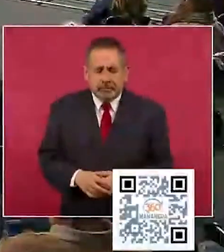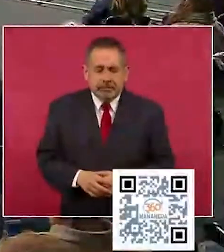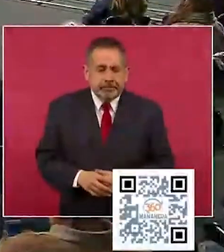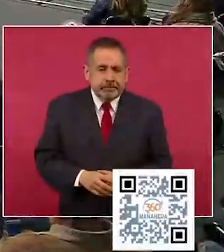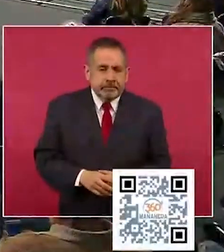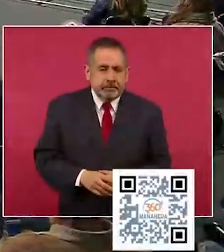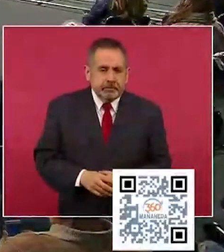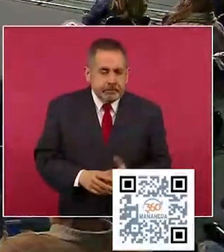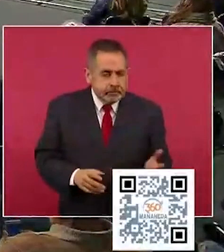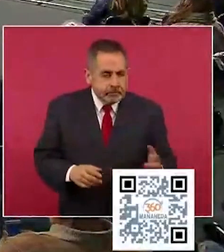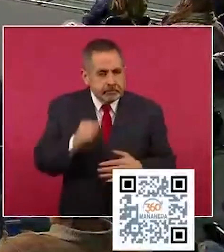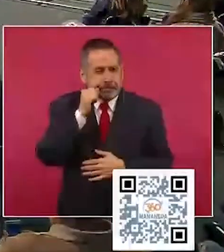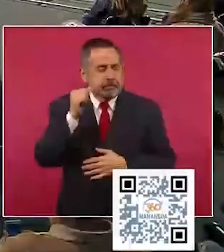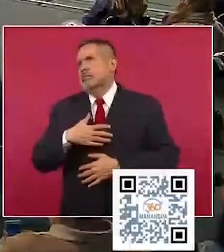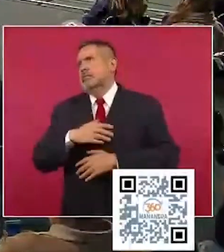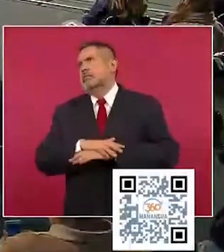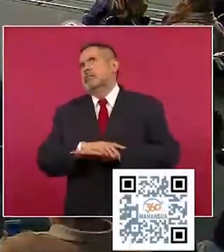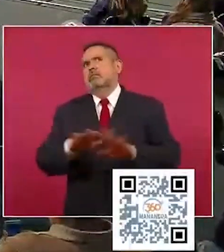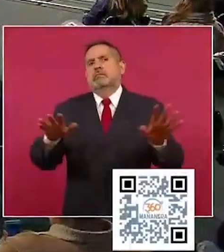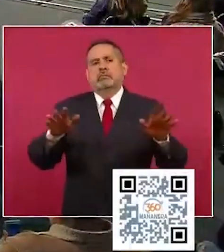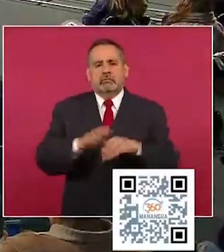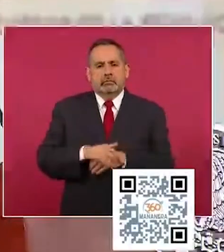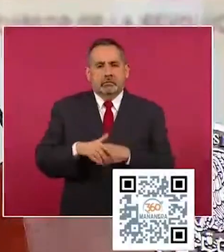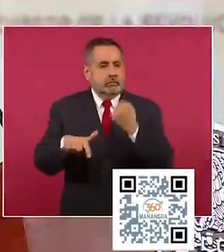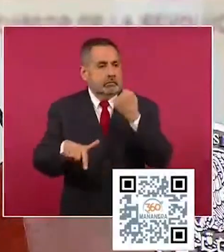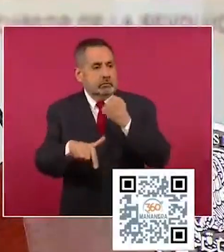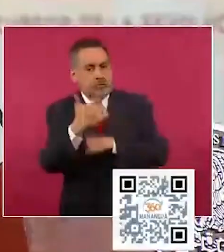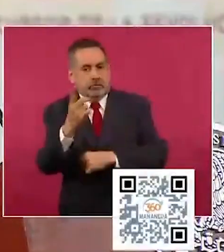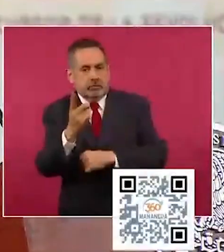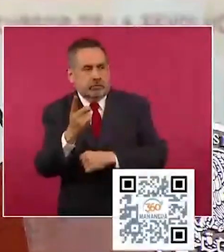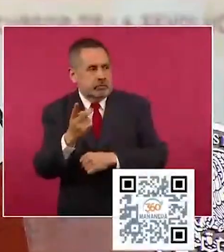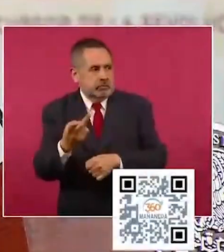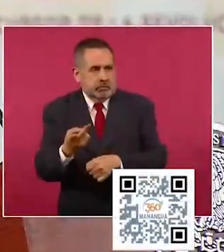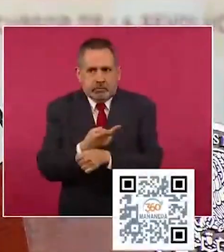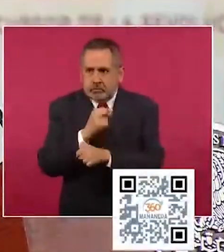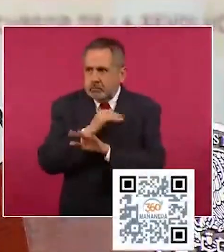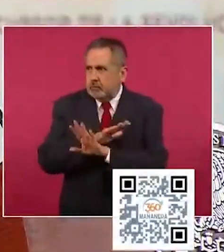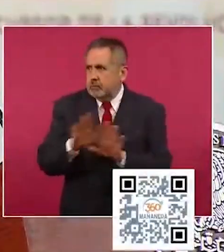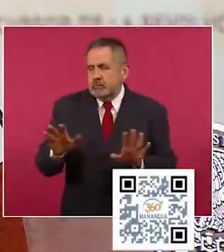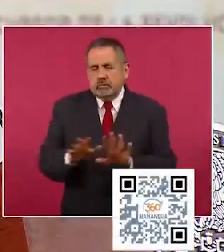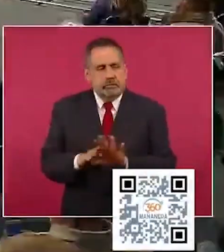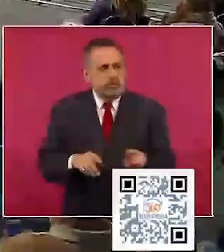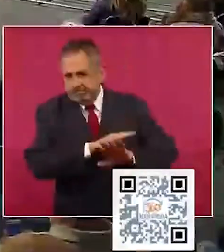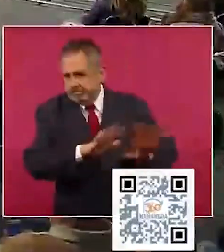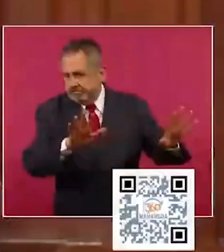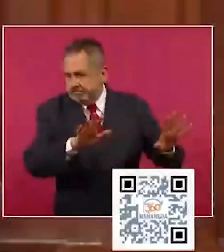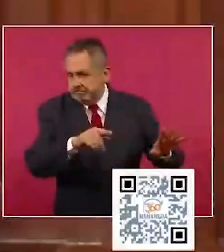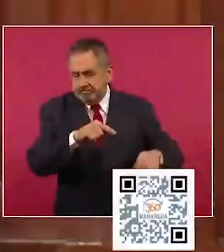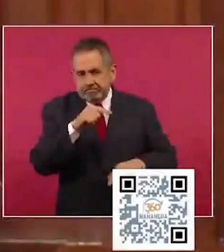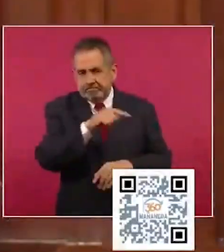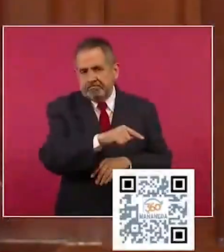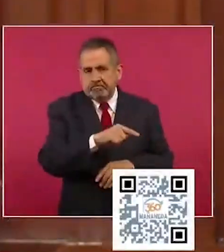entonces ayer yo estaba contento no hubo nada ya no pueden ni podrán